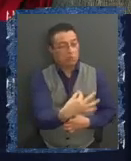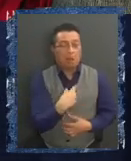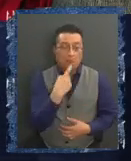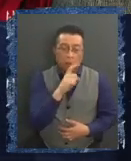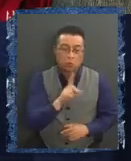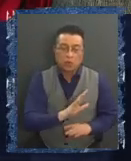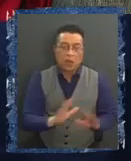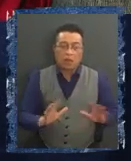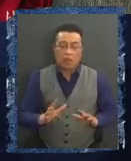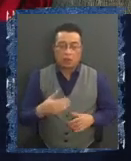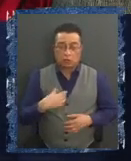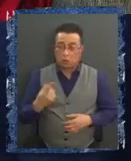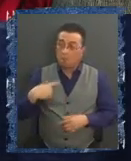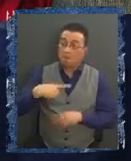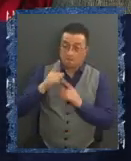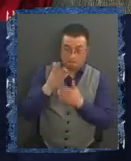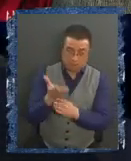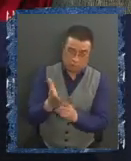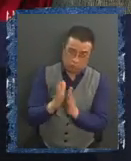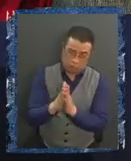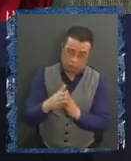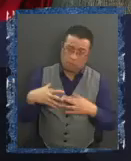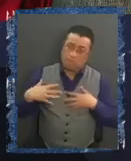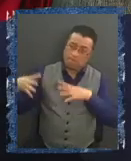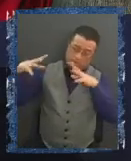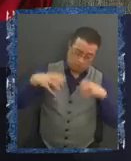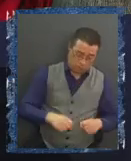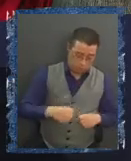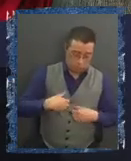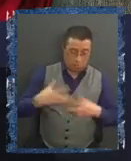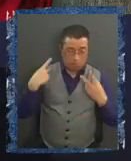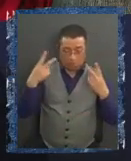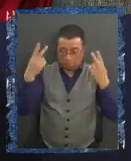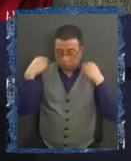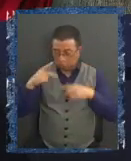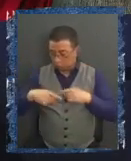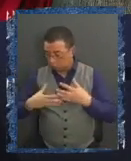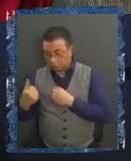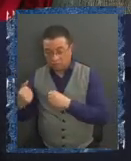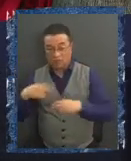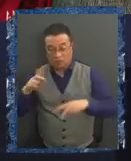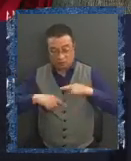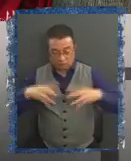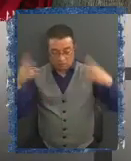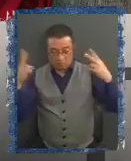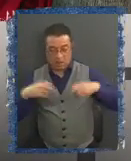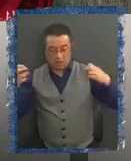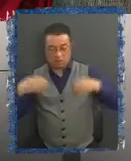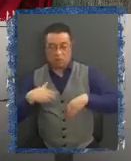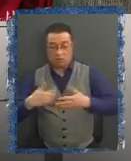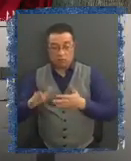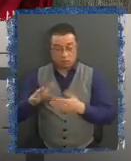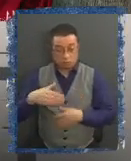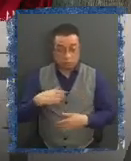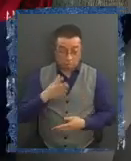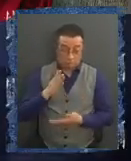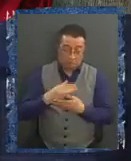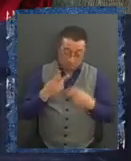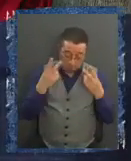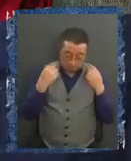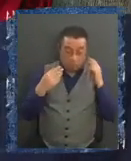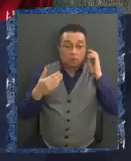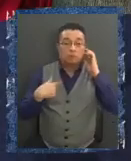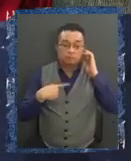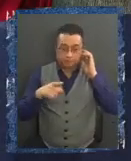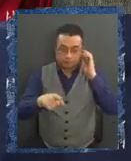ser colonizados, nosotros no elegimos ser asimilados, nosotros no elegimos ser usurpados y despojados de nuestros territorios. Es una deuda